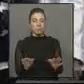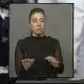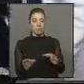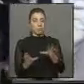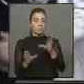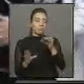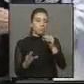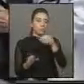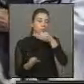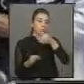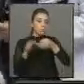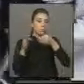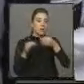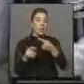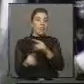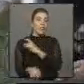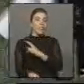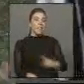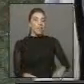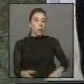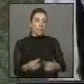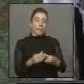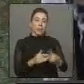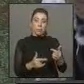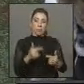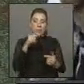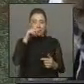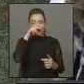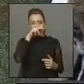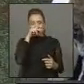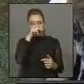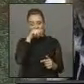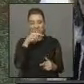de los diputados de las diferentes bancadas, y doy la palabra al ministro.